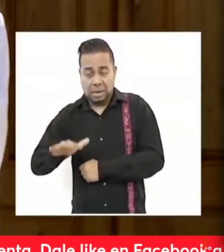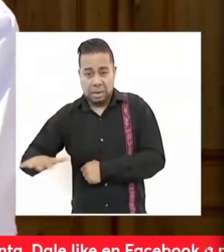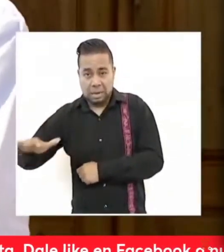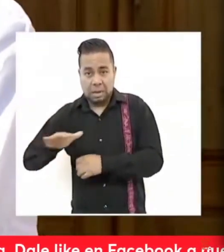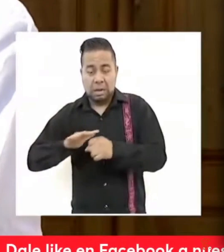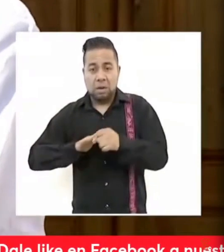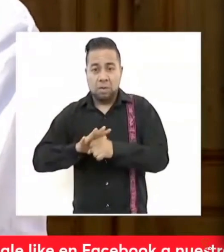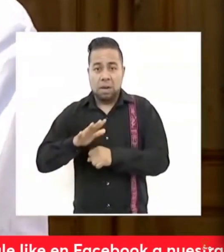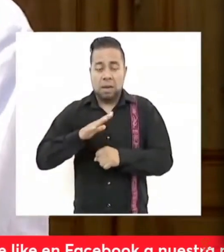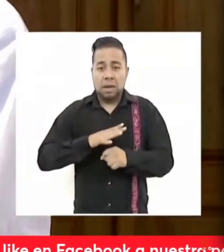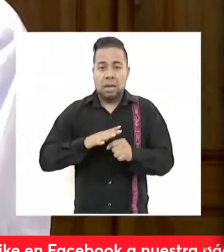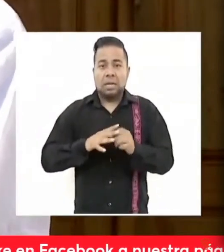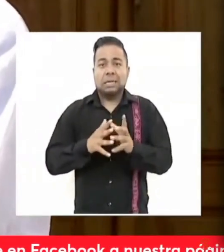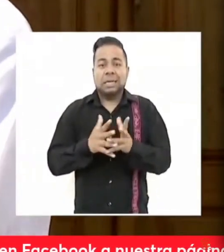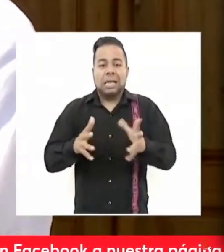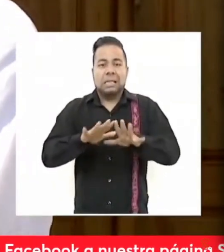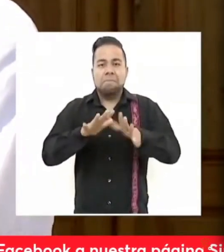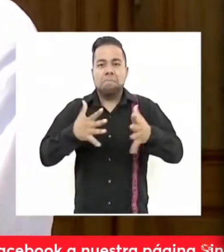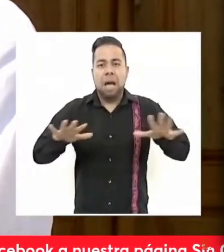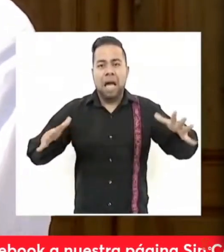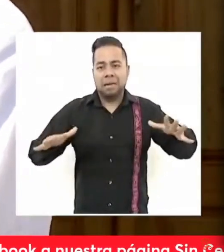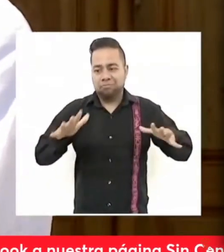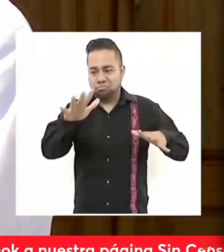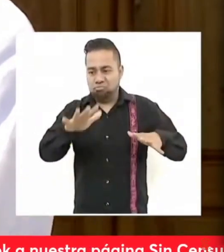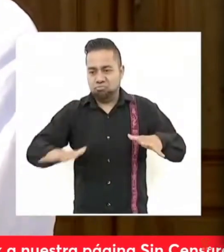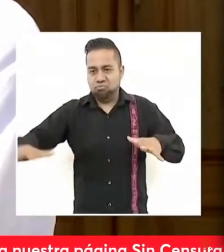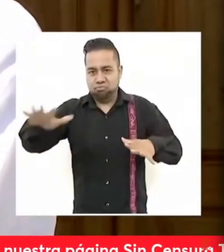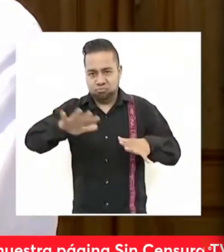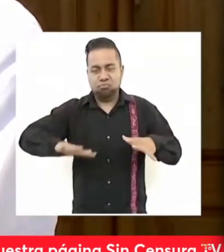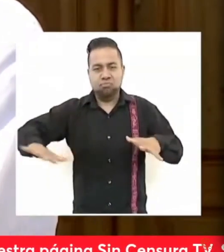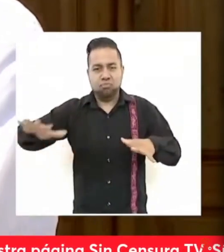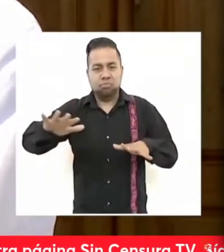los 2 grandes océanos del mundo.